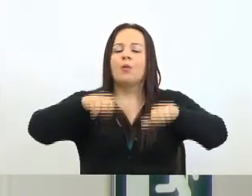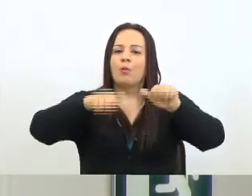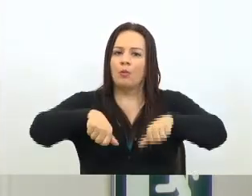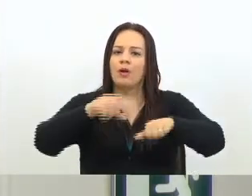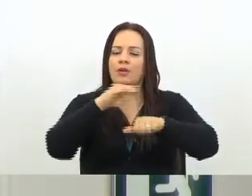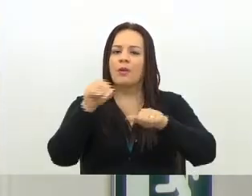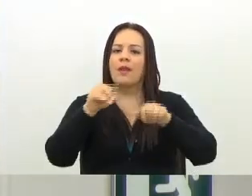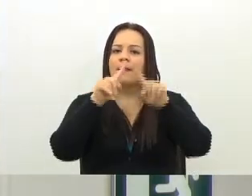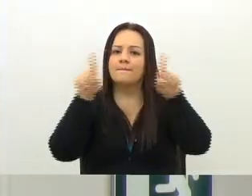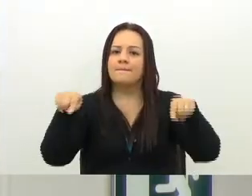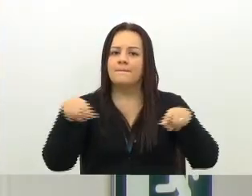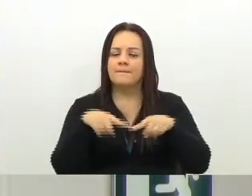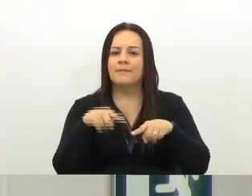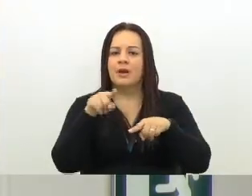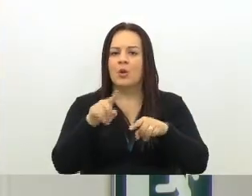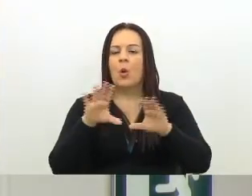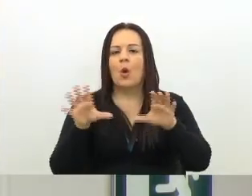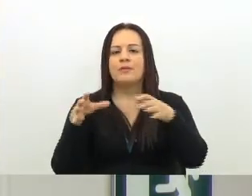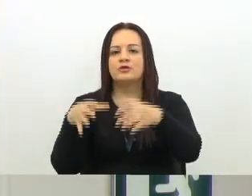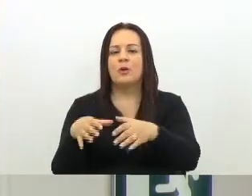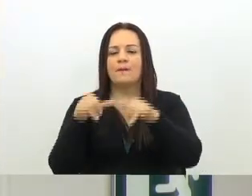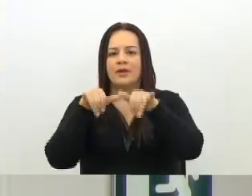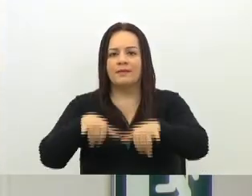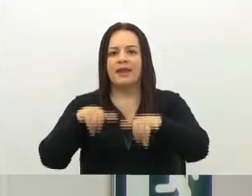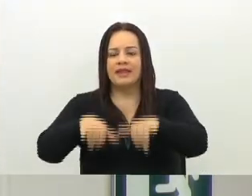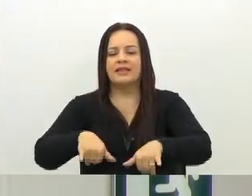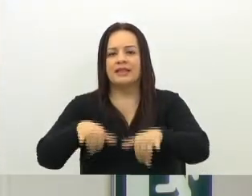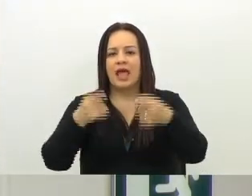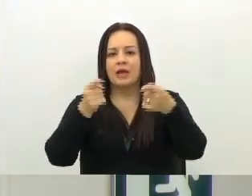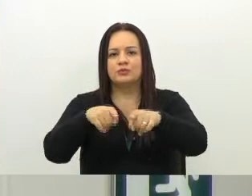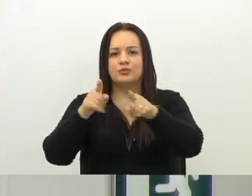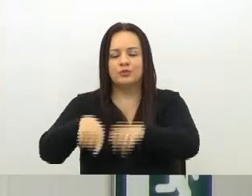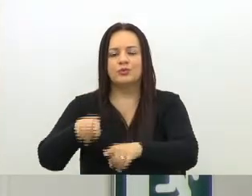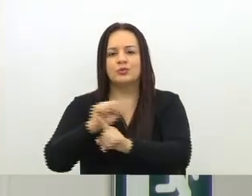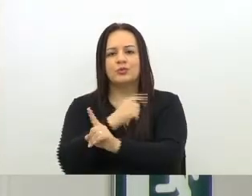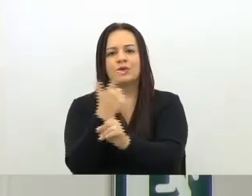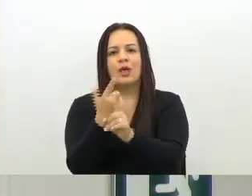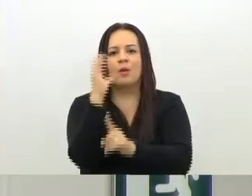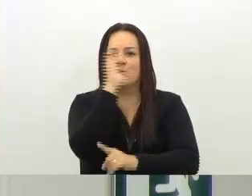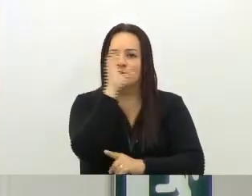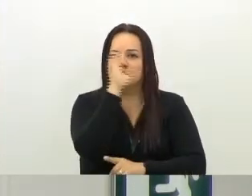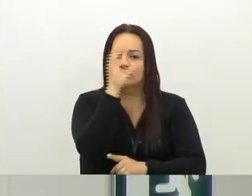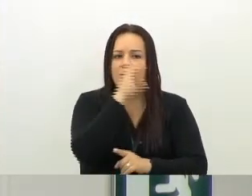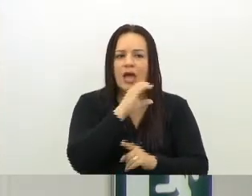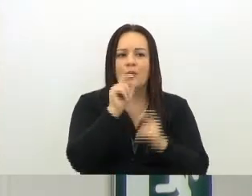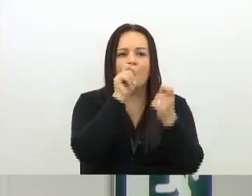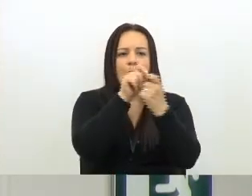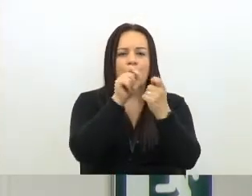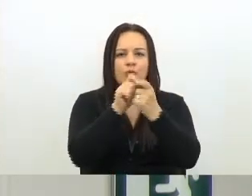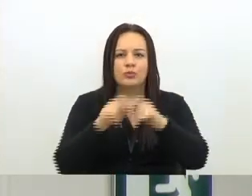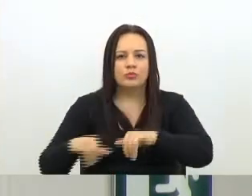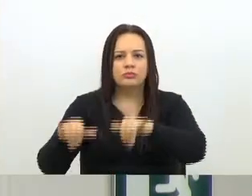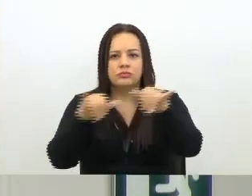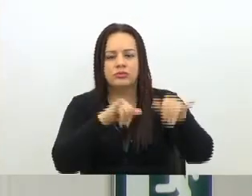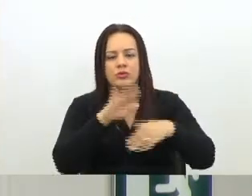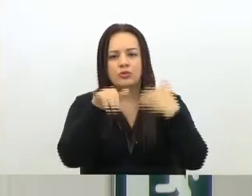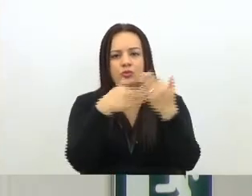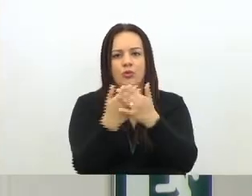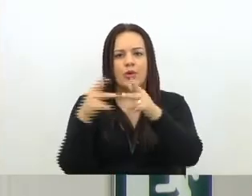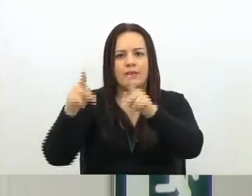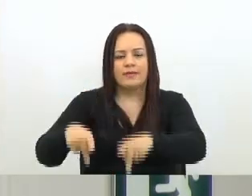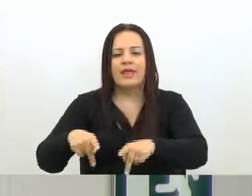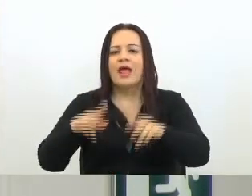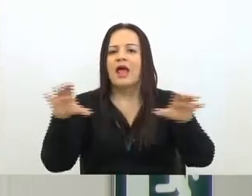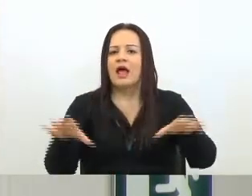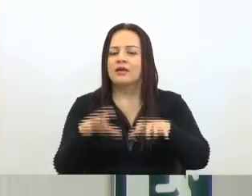Asuntos Sociales por buscar un diálogo ponderado entre todos los actores, acciones que impulsé con